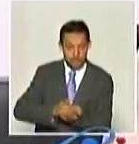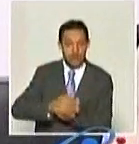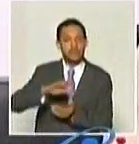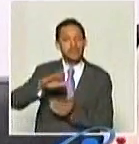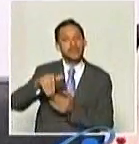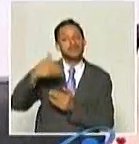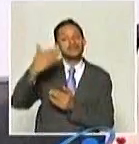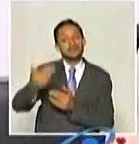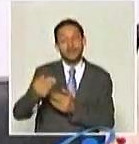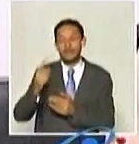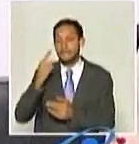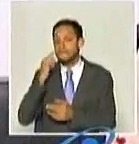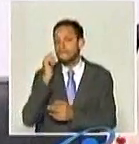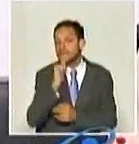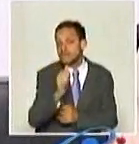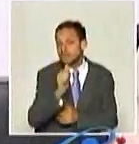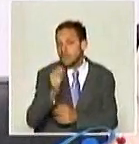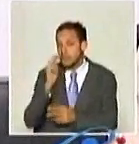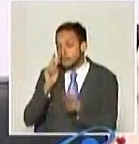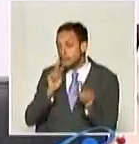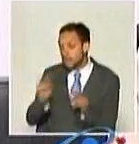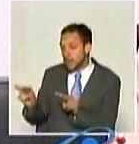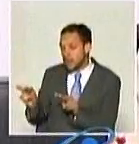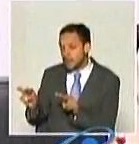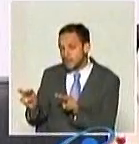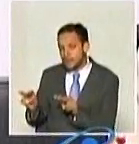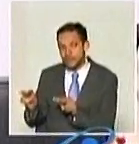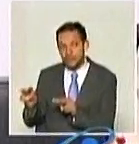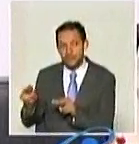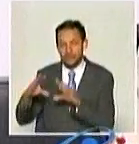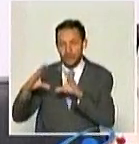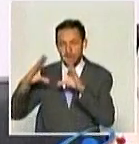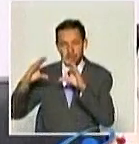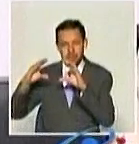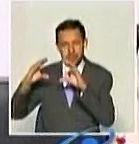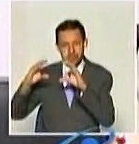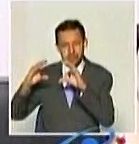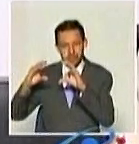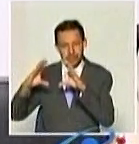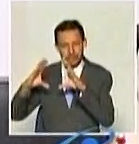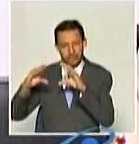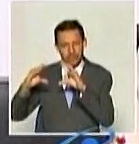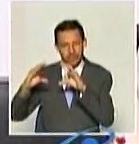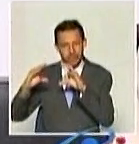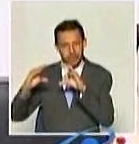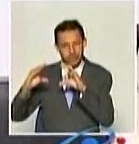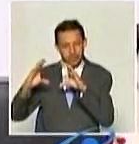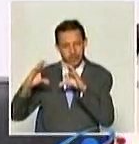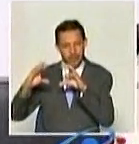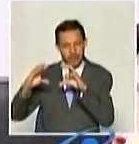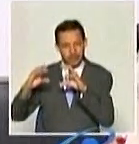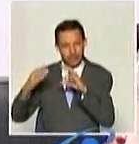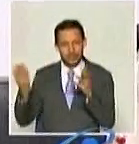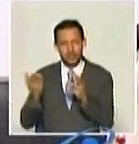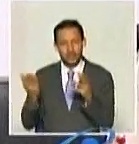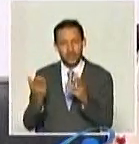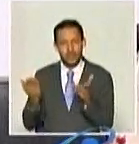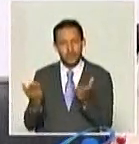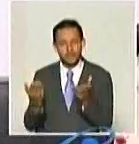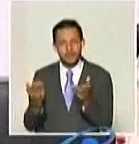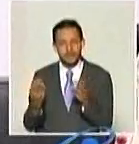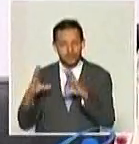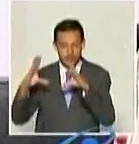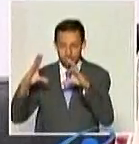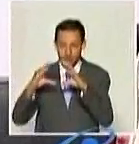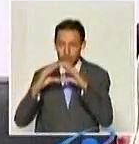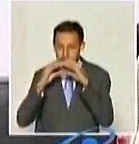pacientes. Le colocamos una bolsa de plástico especial estéril en el miembro,